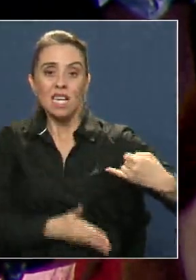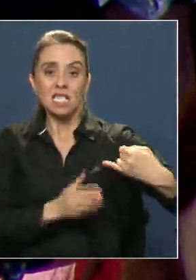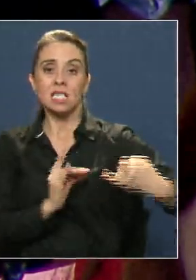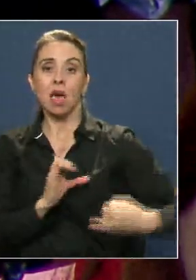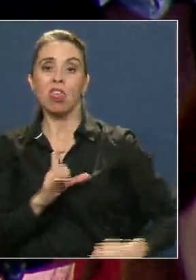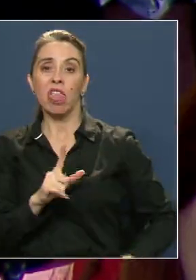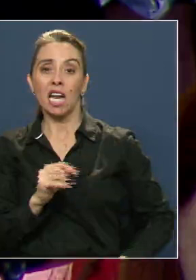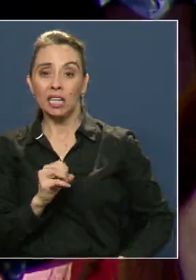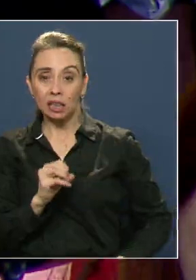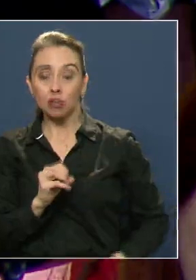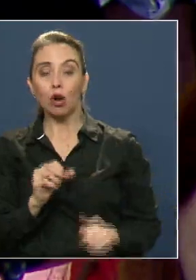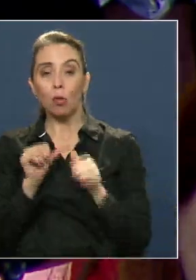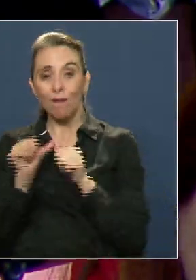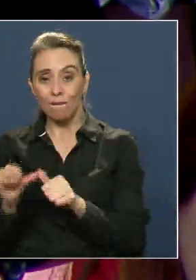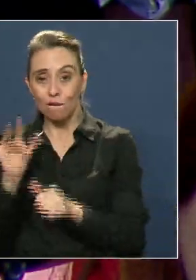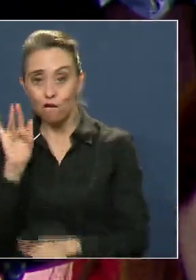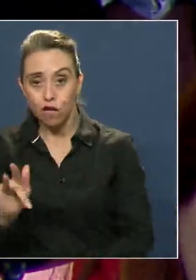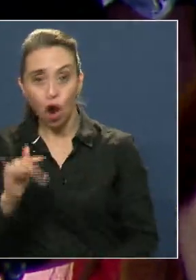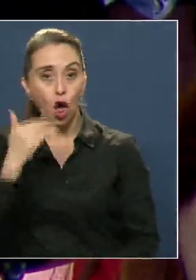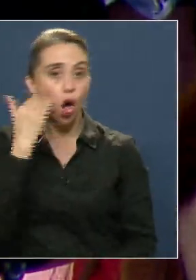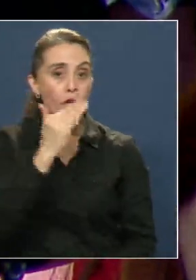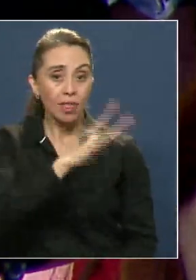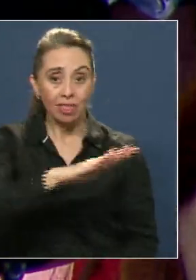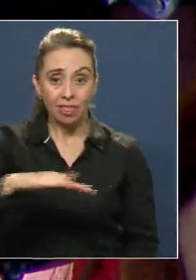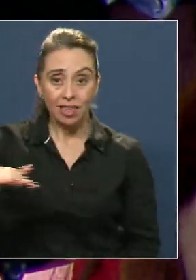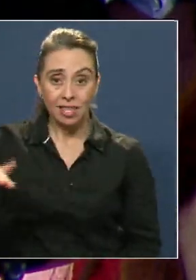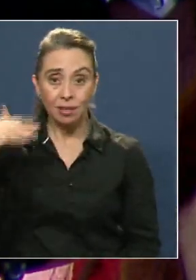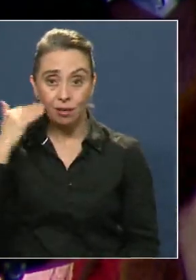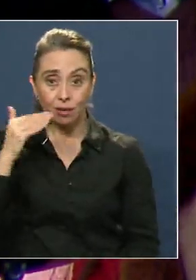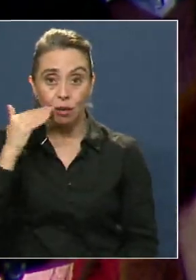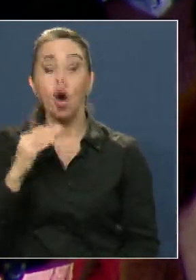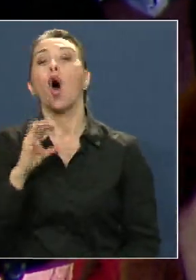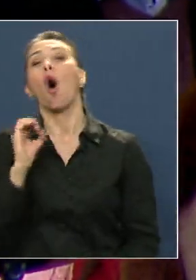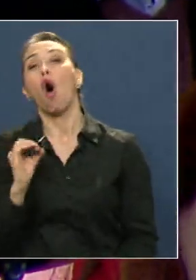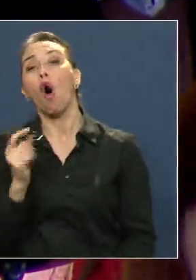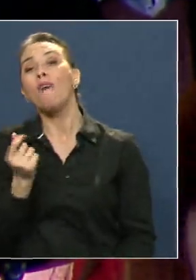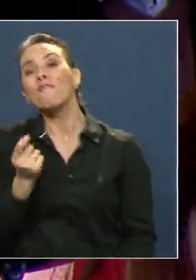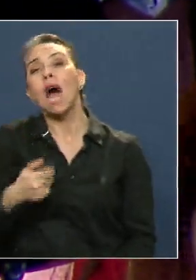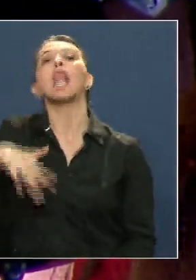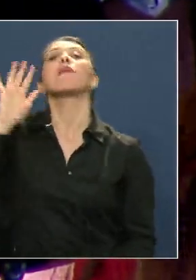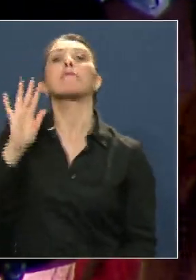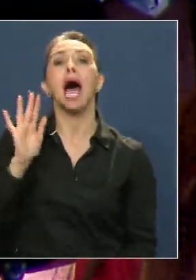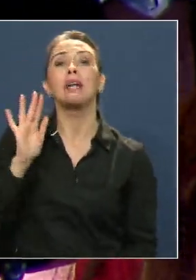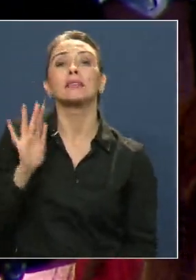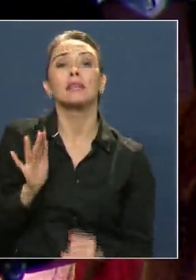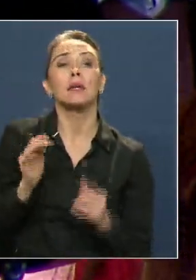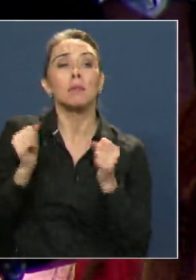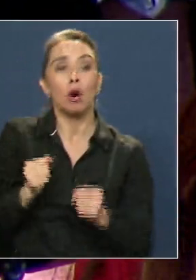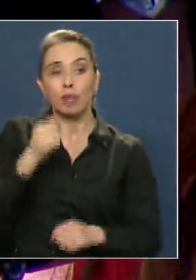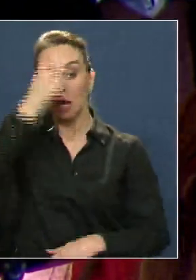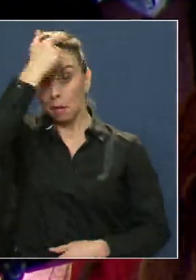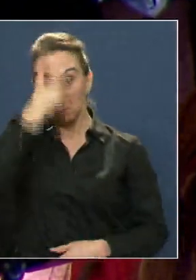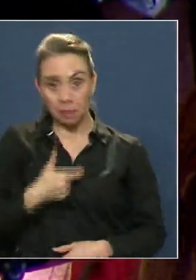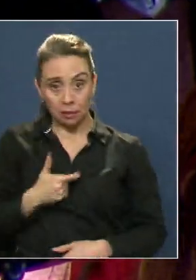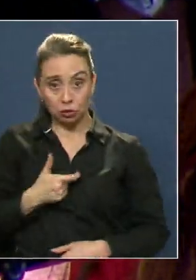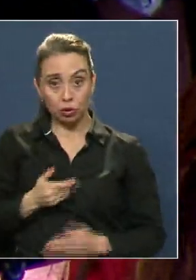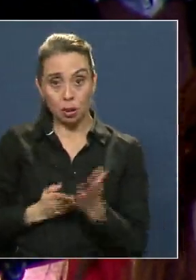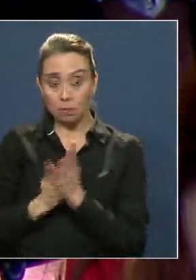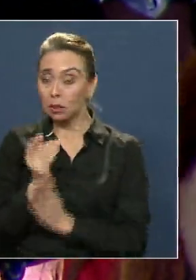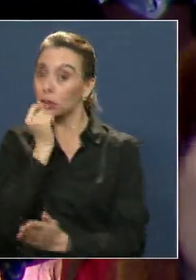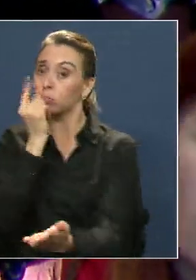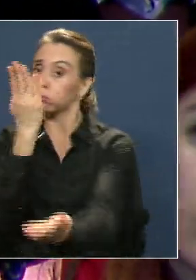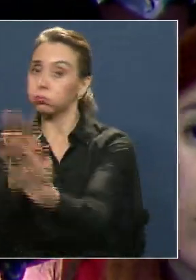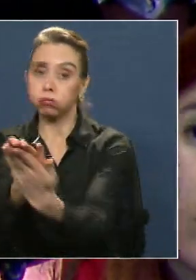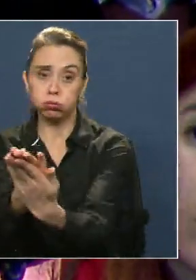en el caso de la violación a menores, o si es que vale más la posibilidad de que una persona inicie un procedimiento